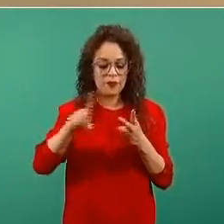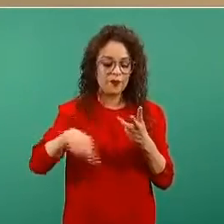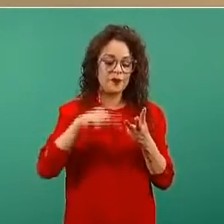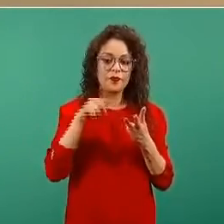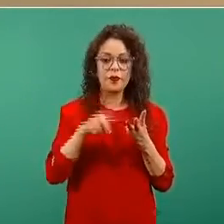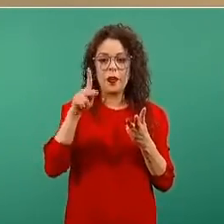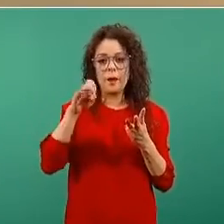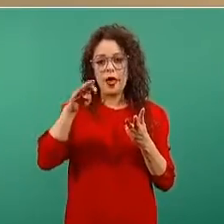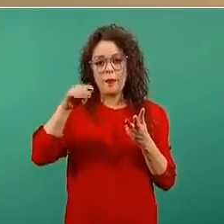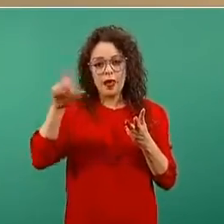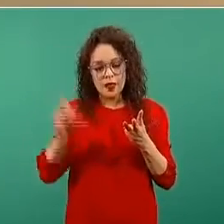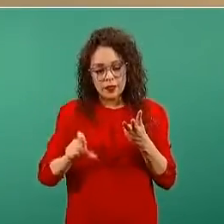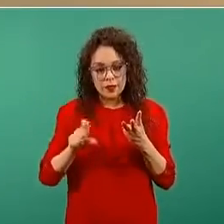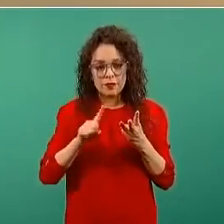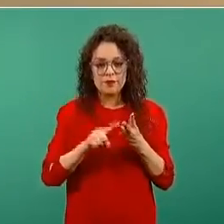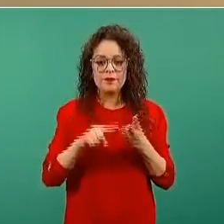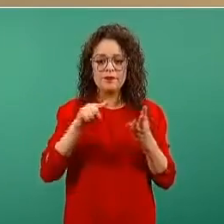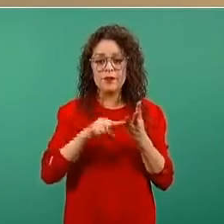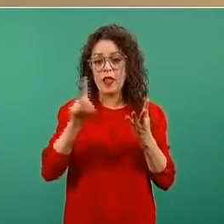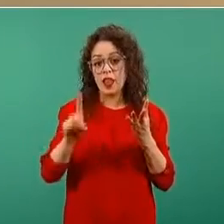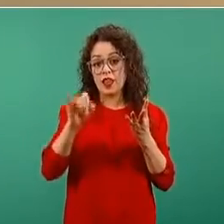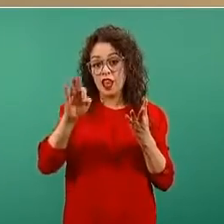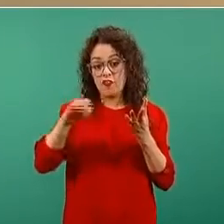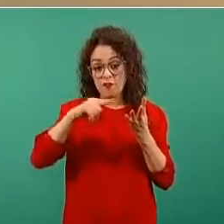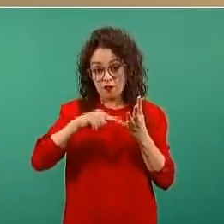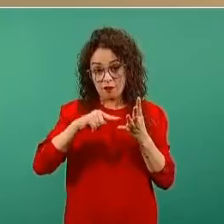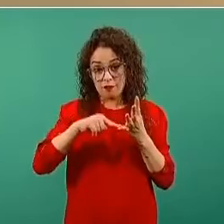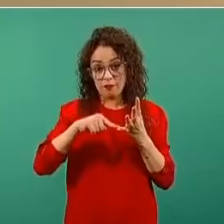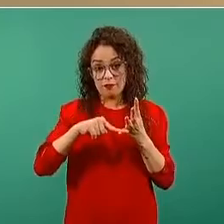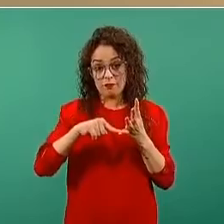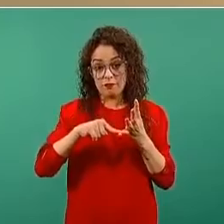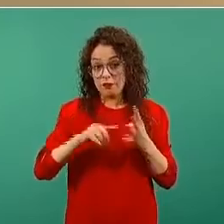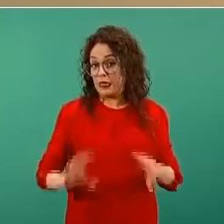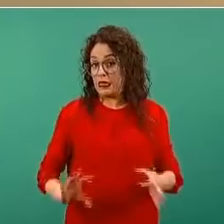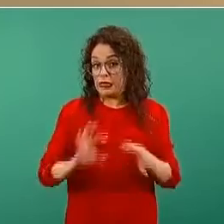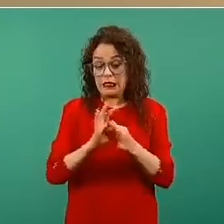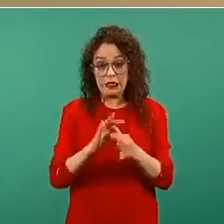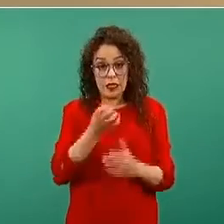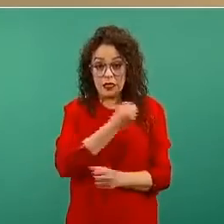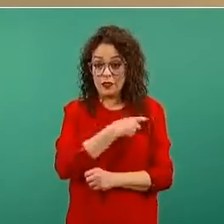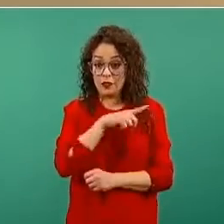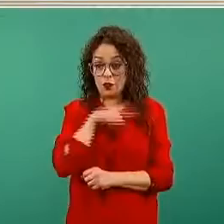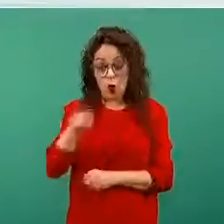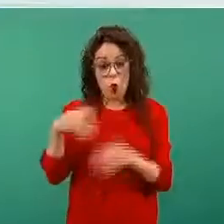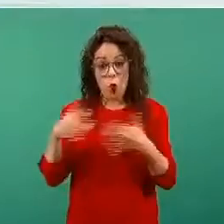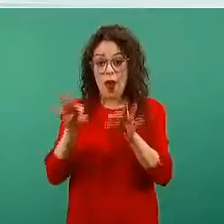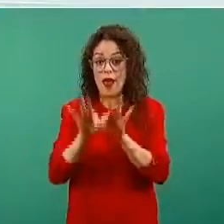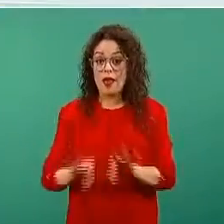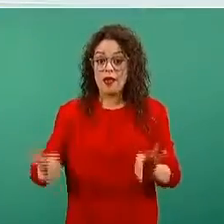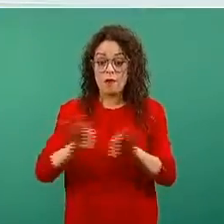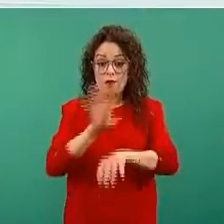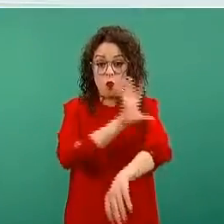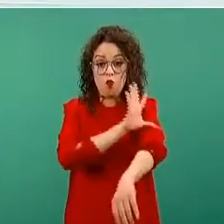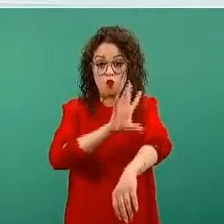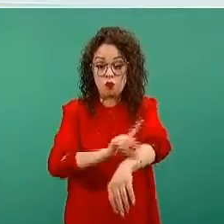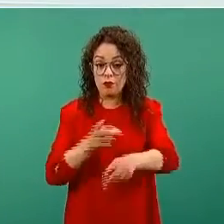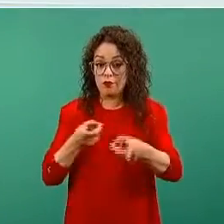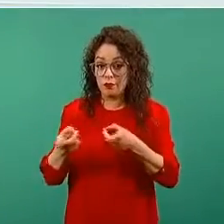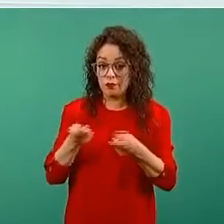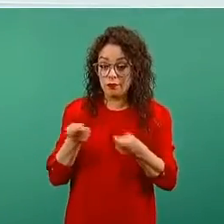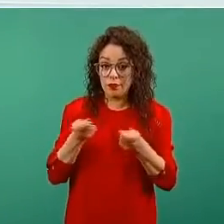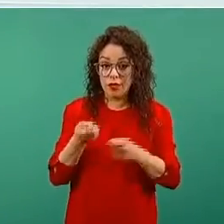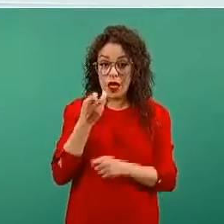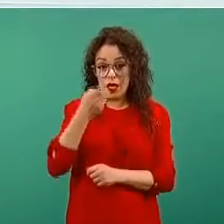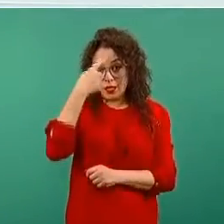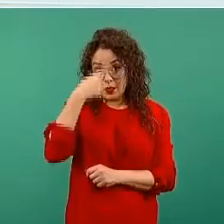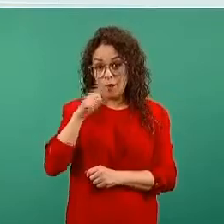médicos de Pemex, el DIF, que está sectorizado a salud, juega un papel fundamental también en la coordinación operativa